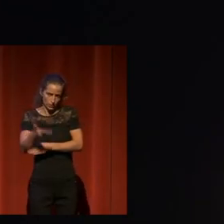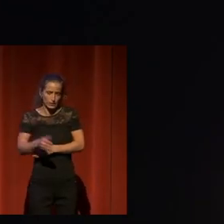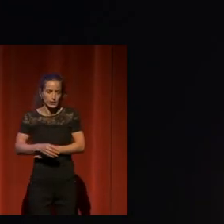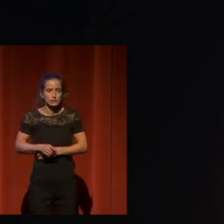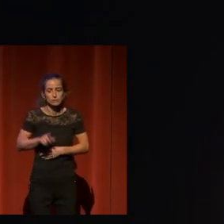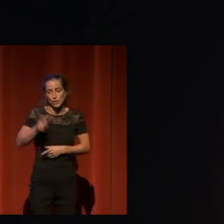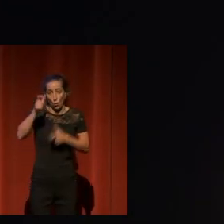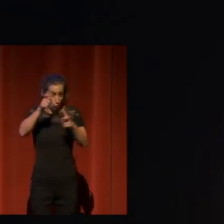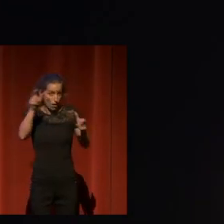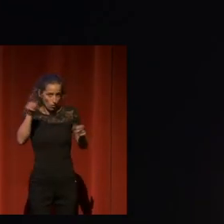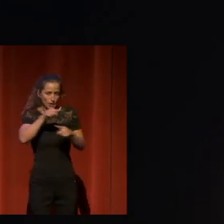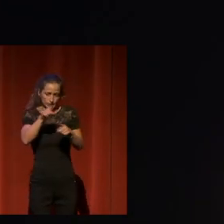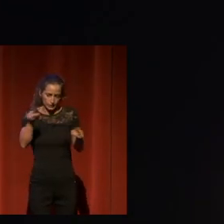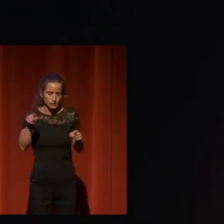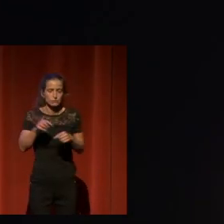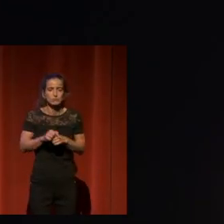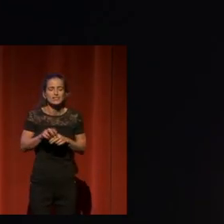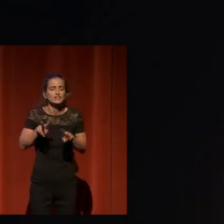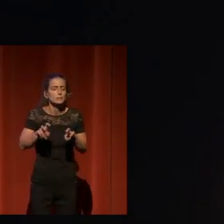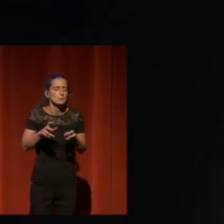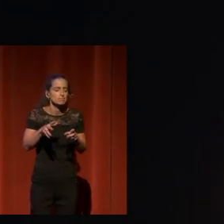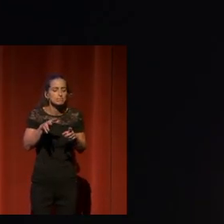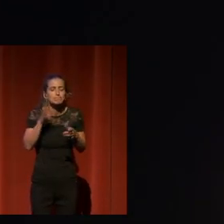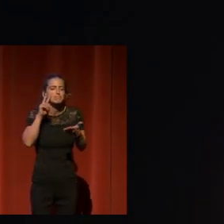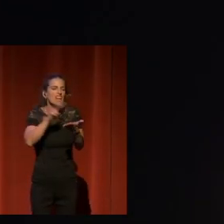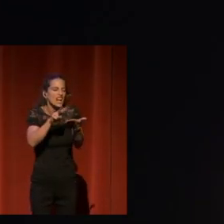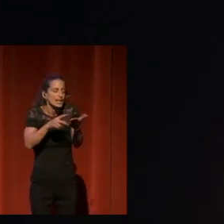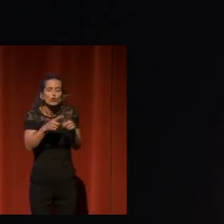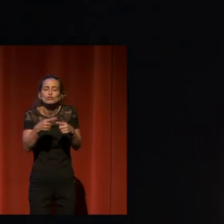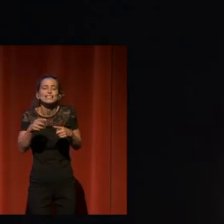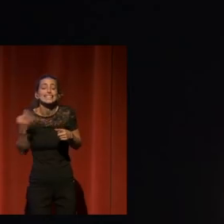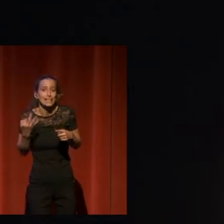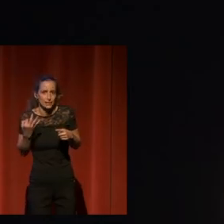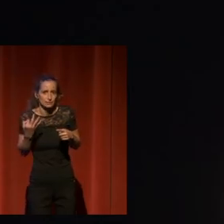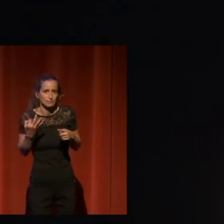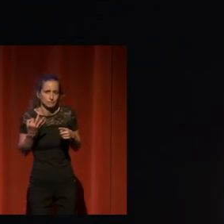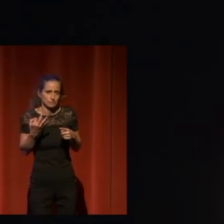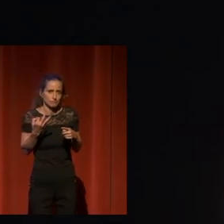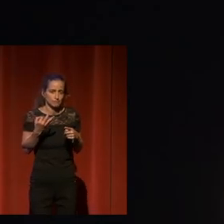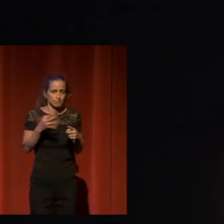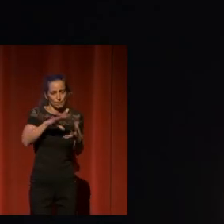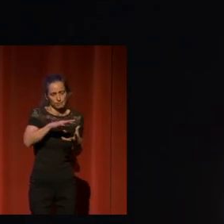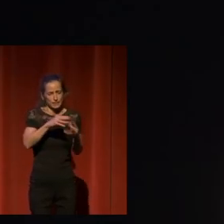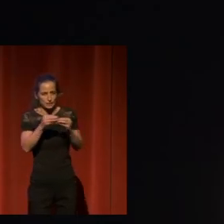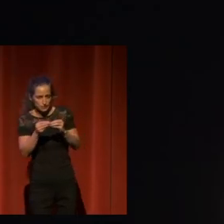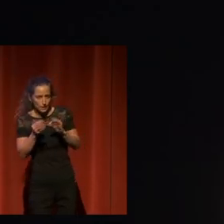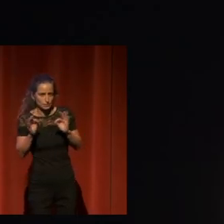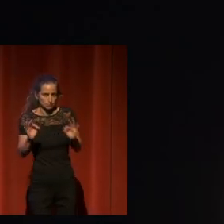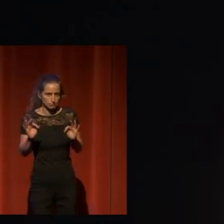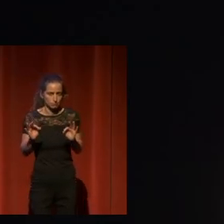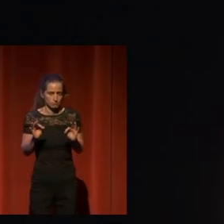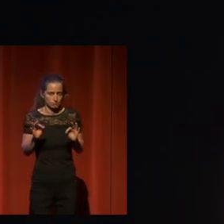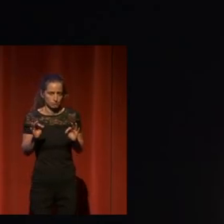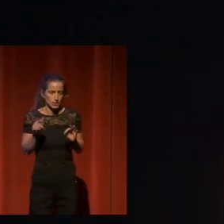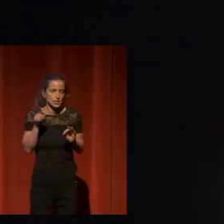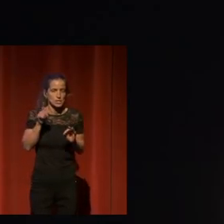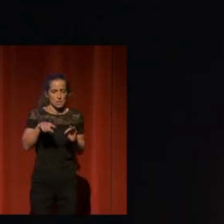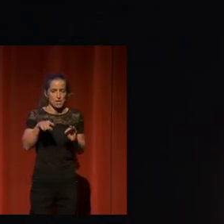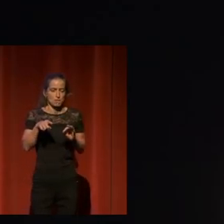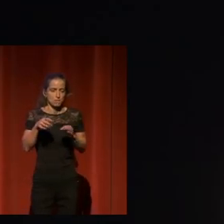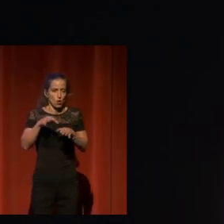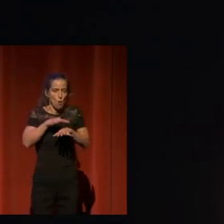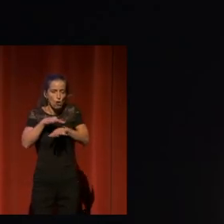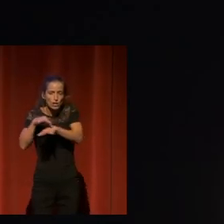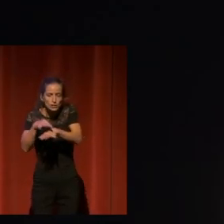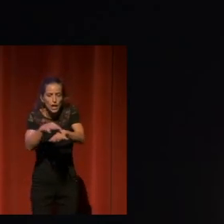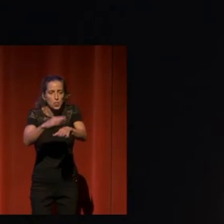que está contextualizando lo que se lee y que está de alguna forma orientando este proceso de lectura y